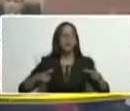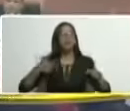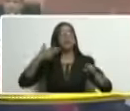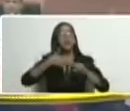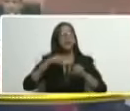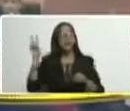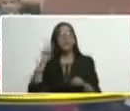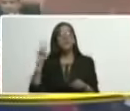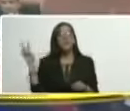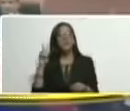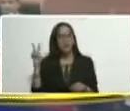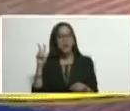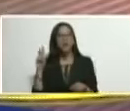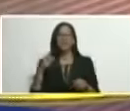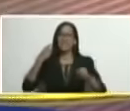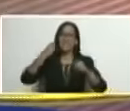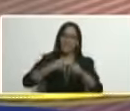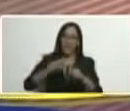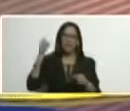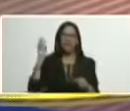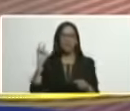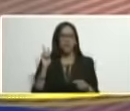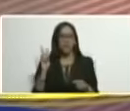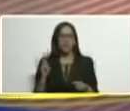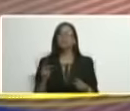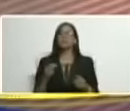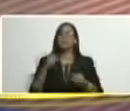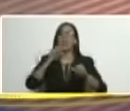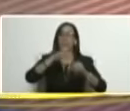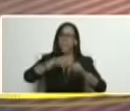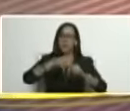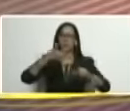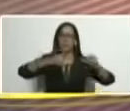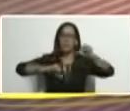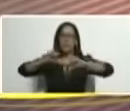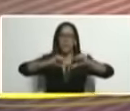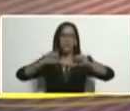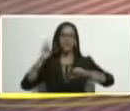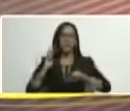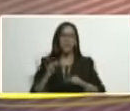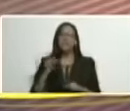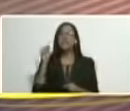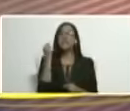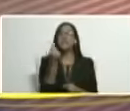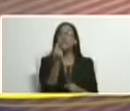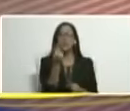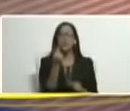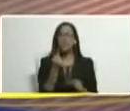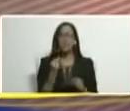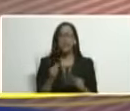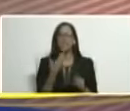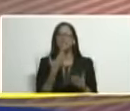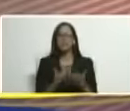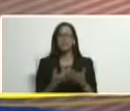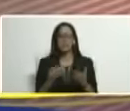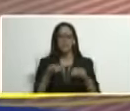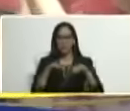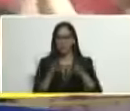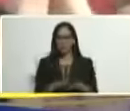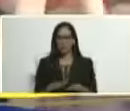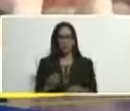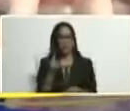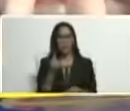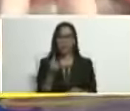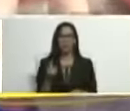petróleo venezolano, del gas venezolano, de la petroquímica venezolana. Ninguna licencia nos detendrá.